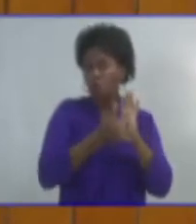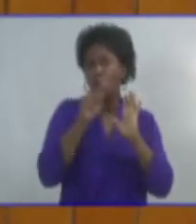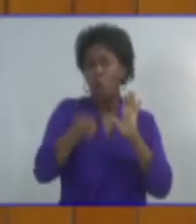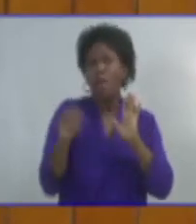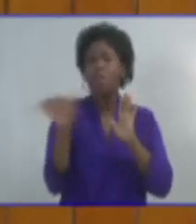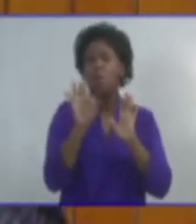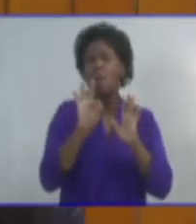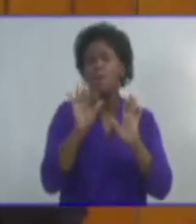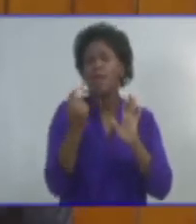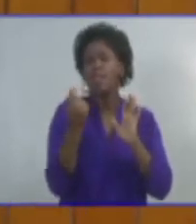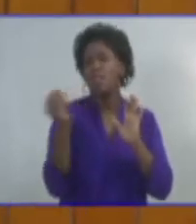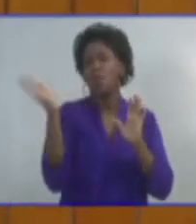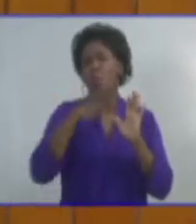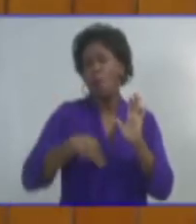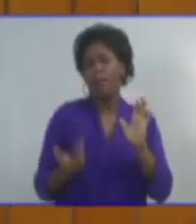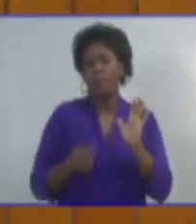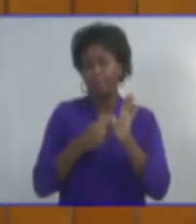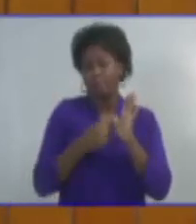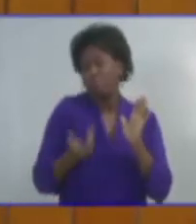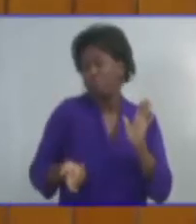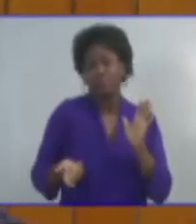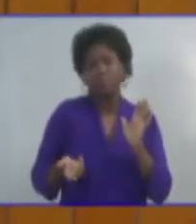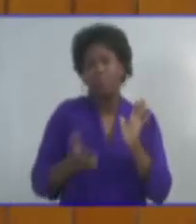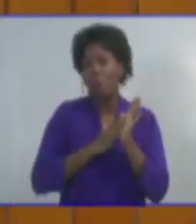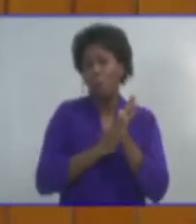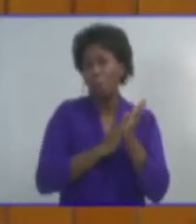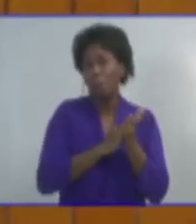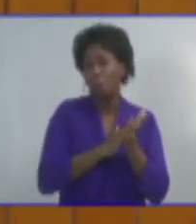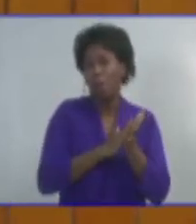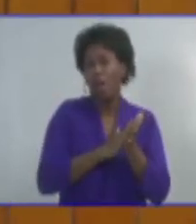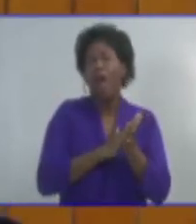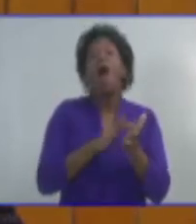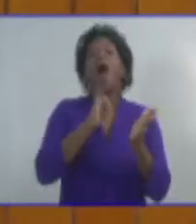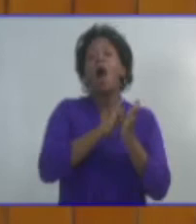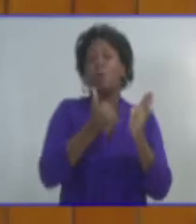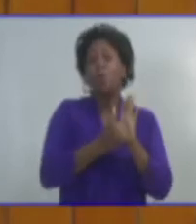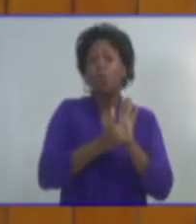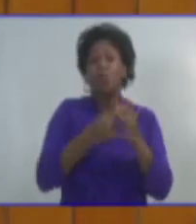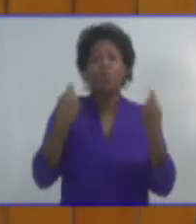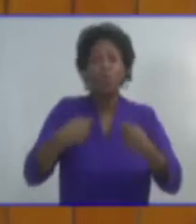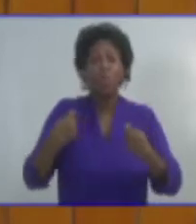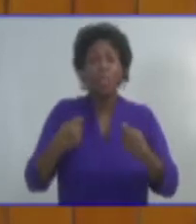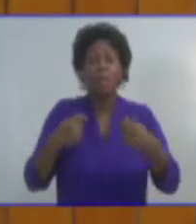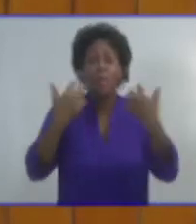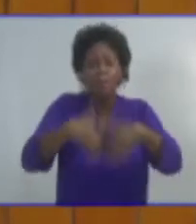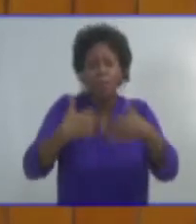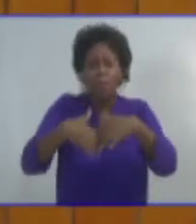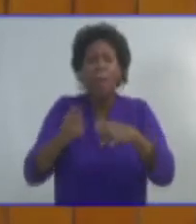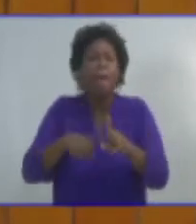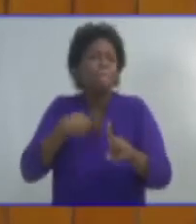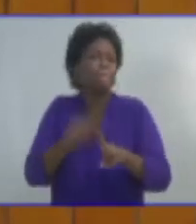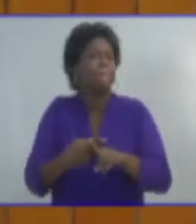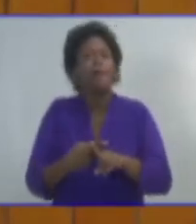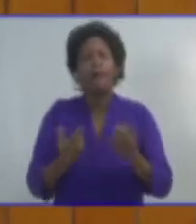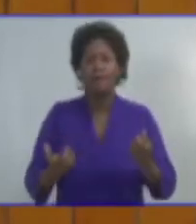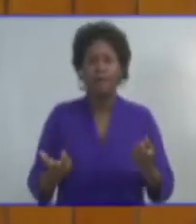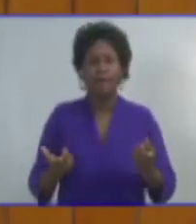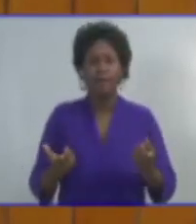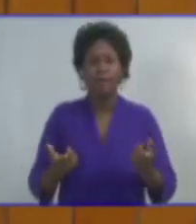tanto, desplegar todos los proyectos del Anillo Verde significa